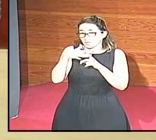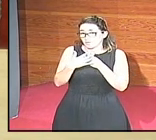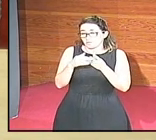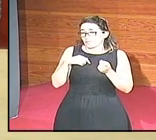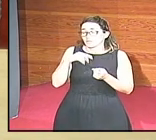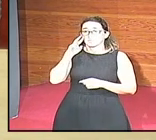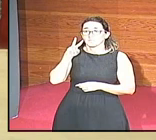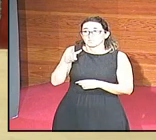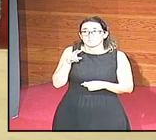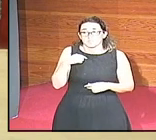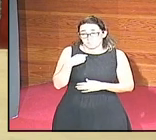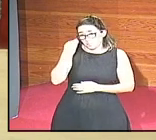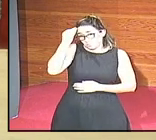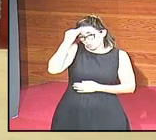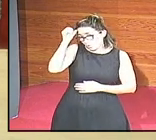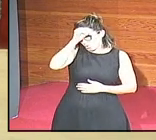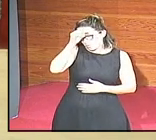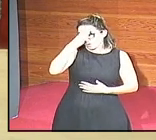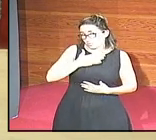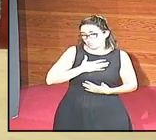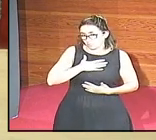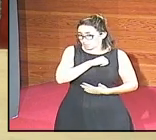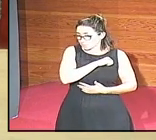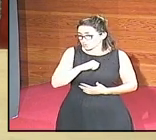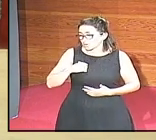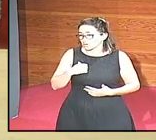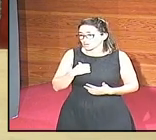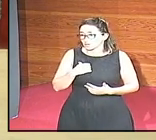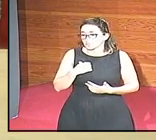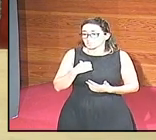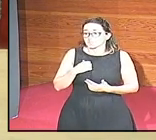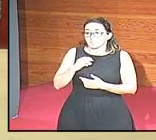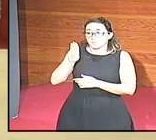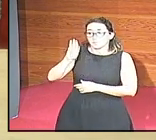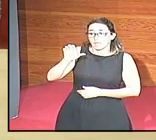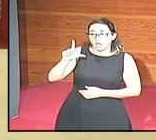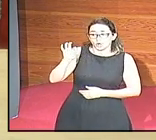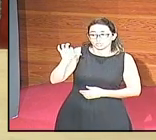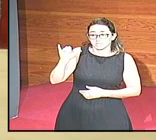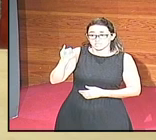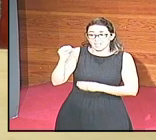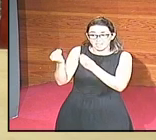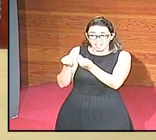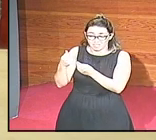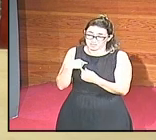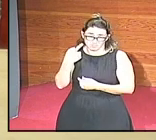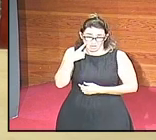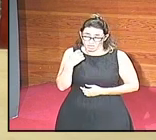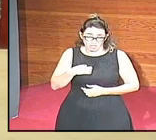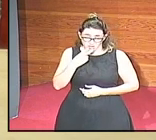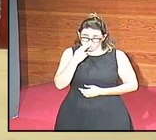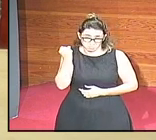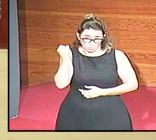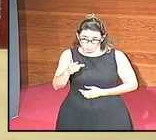parece es que para mí lo que haga la Pelosi me tira del Pelosi. Ya, pero nos va a llegar,